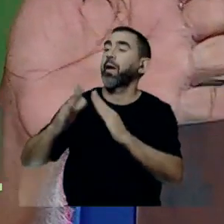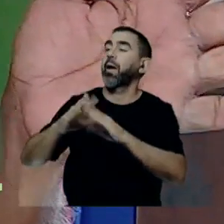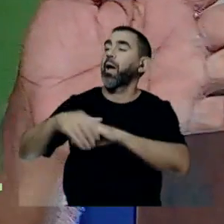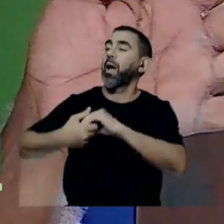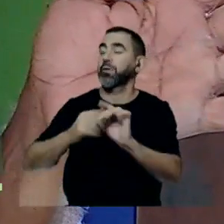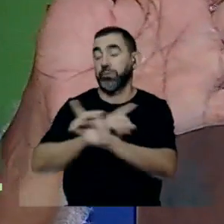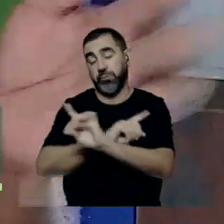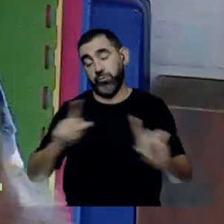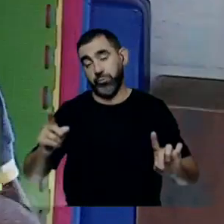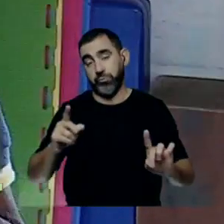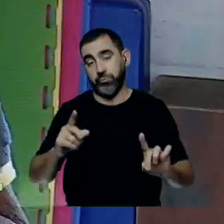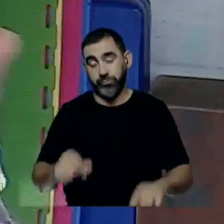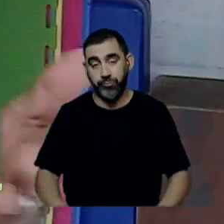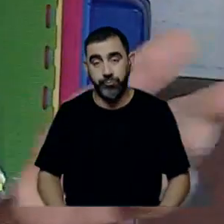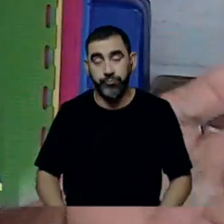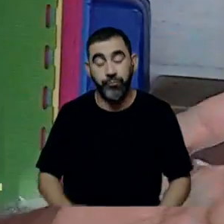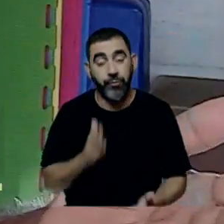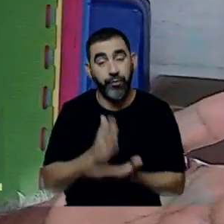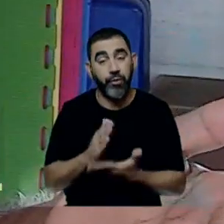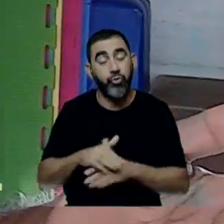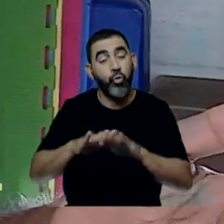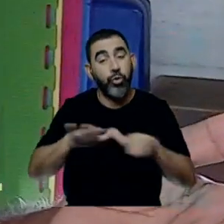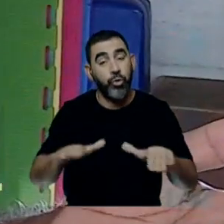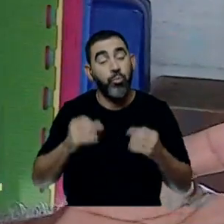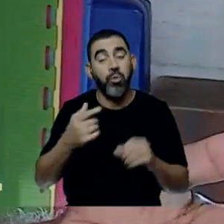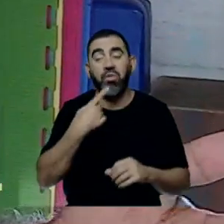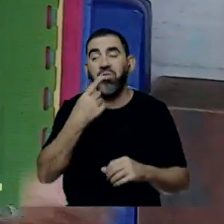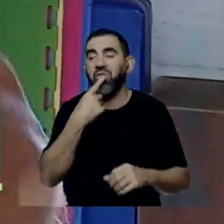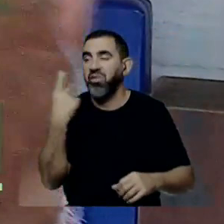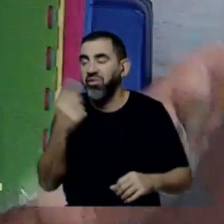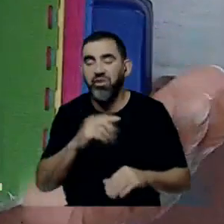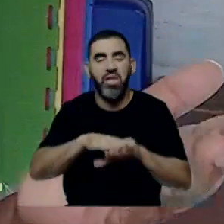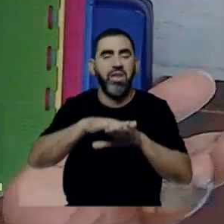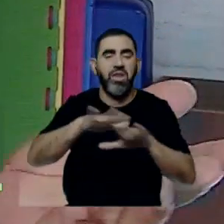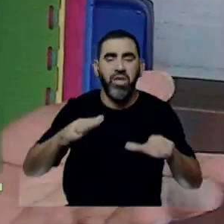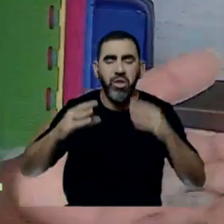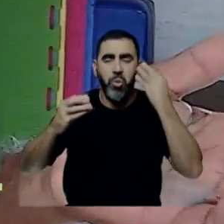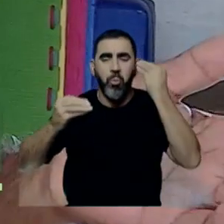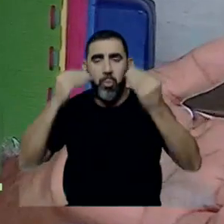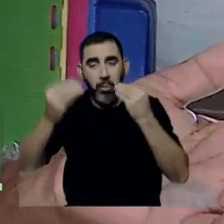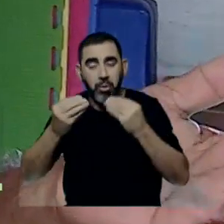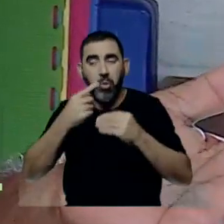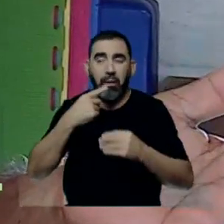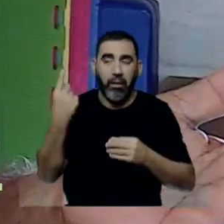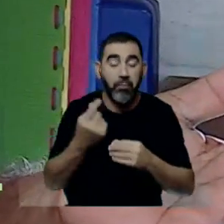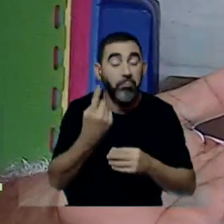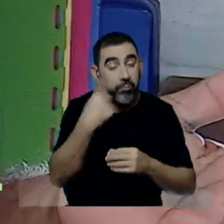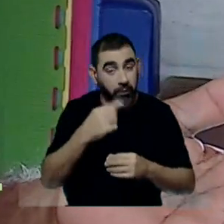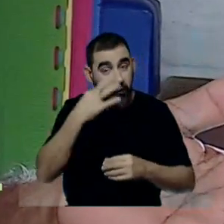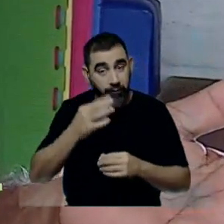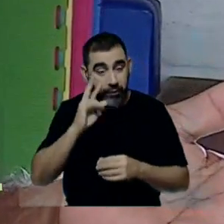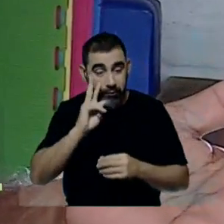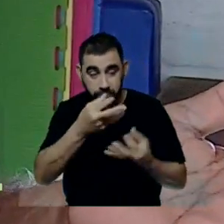no. Digo, eso es un derecho para los niños, porque hablan tanta de la niñez, de los niños, pero digo, ahí es